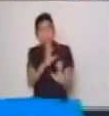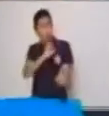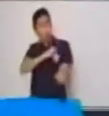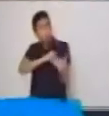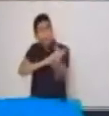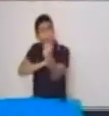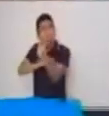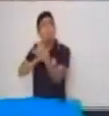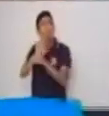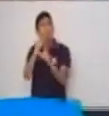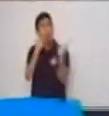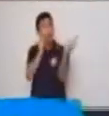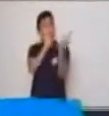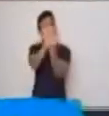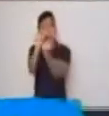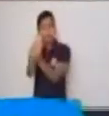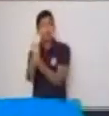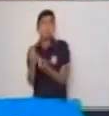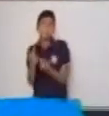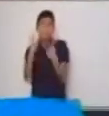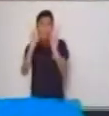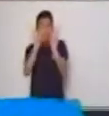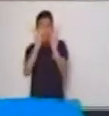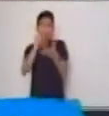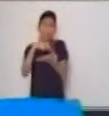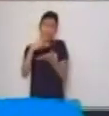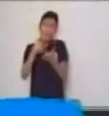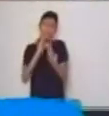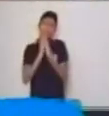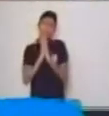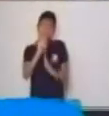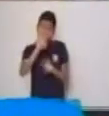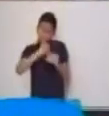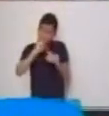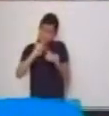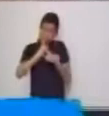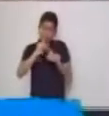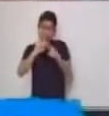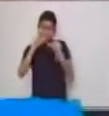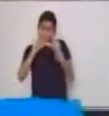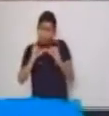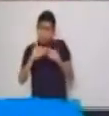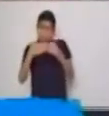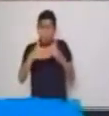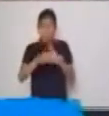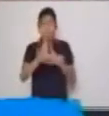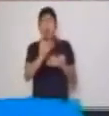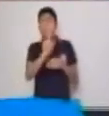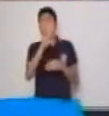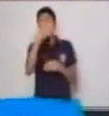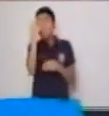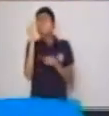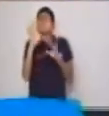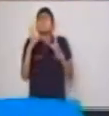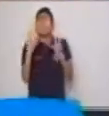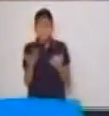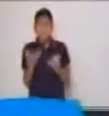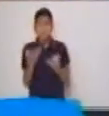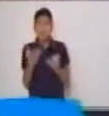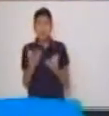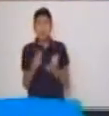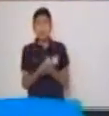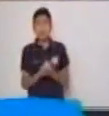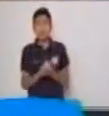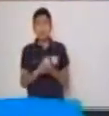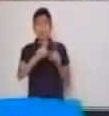nuestro proyecto de las danzas. Por favor, sigan practicando y no se les olvide